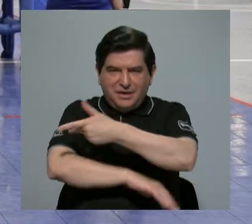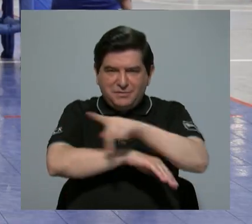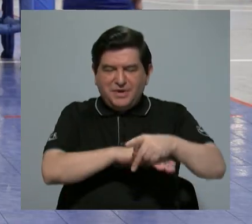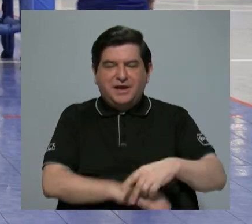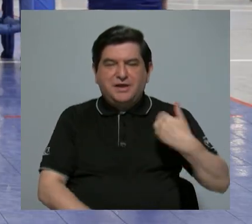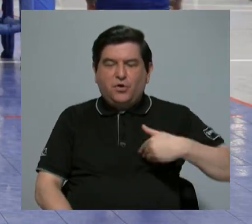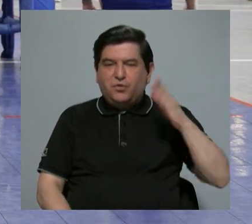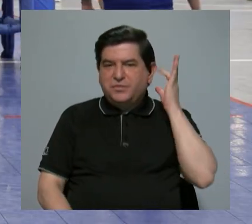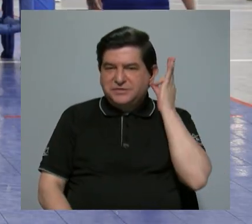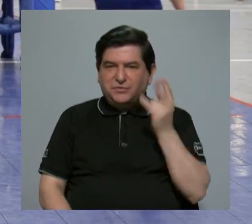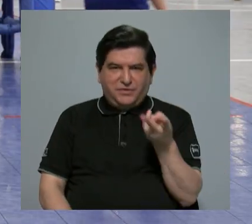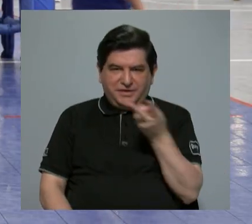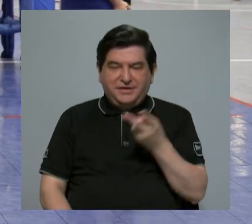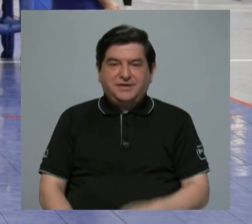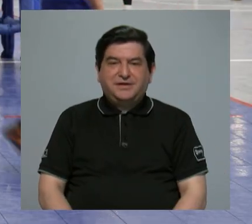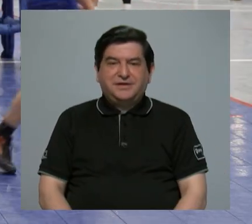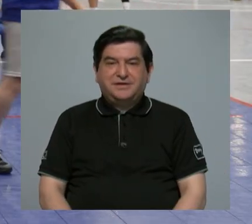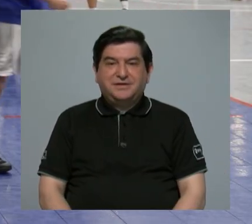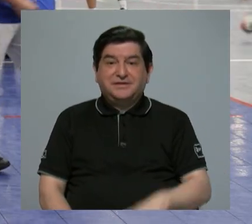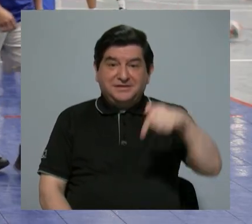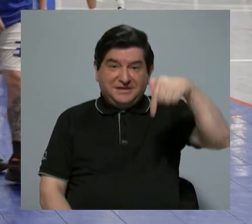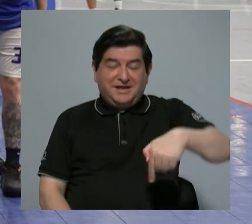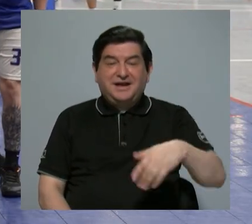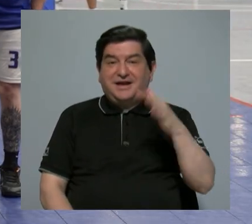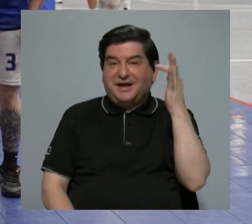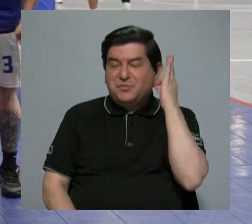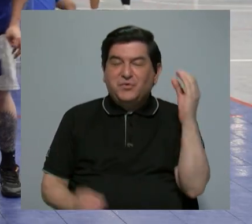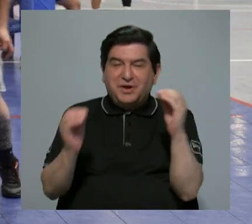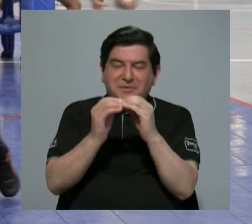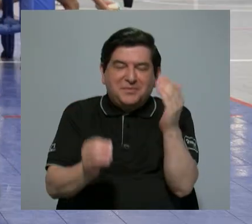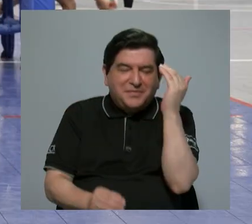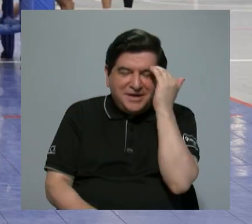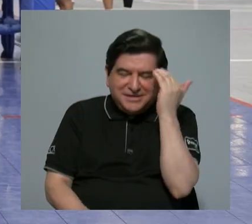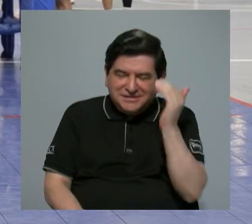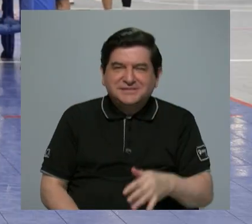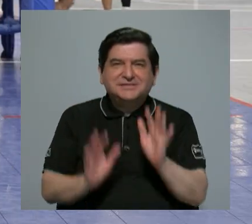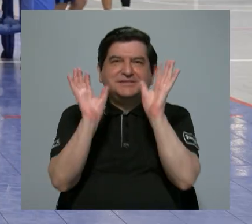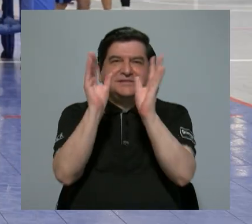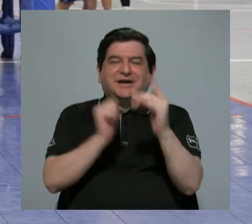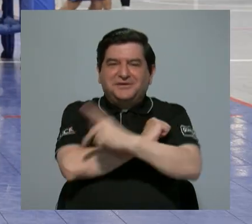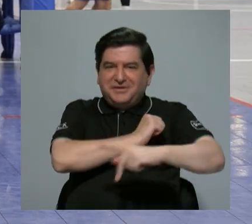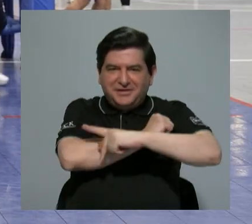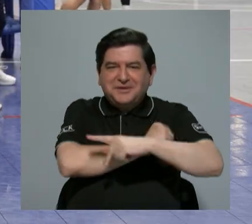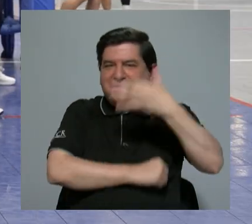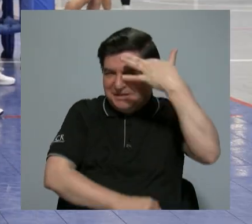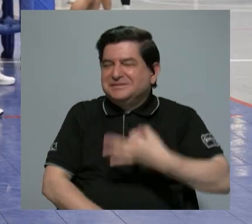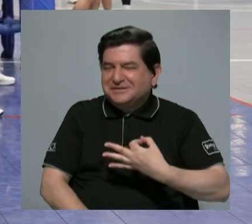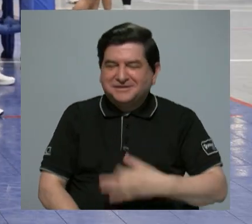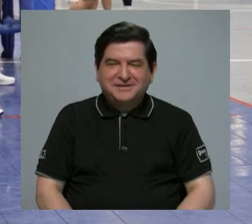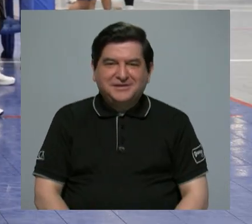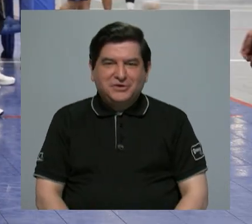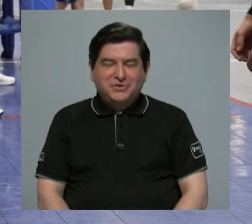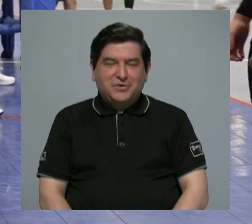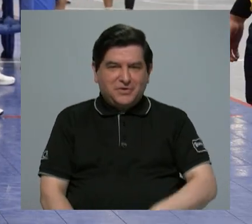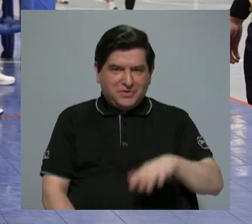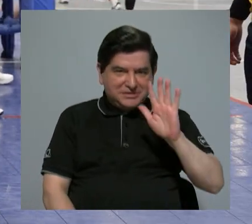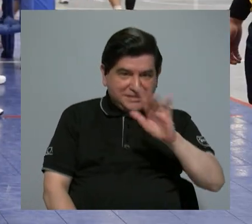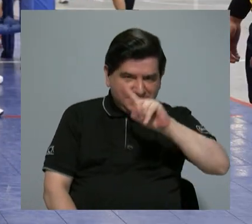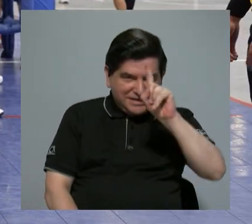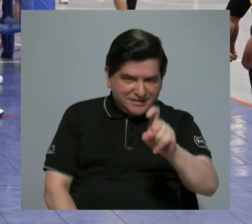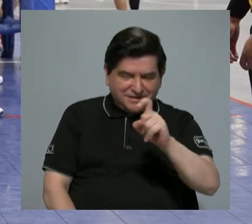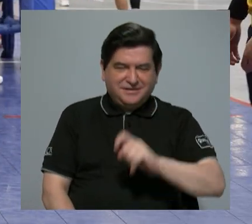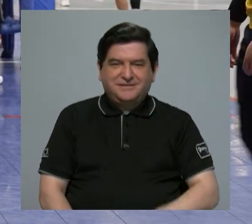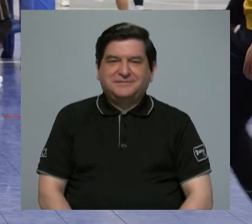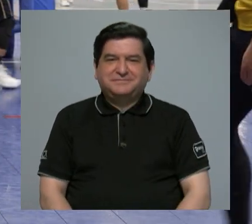femenino y masculino. Yo creo que nos encontramos a la mujer que más sabe de voleibol en el país. Vamos a ver la 5, que es la